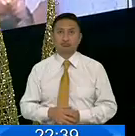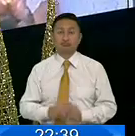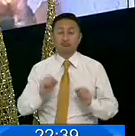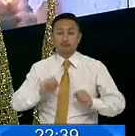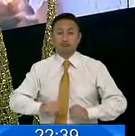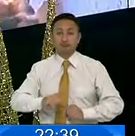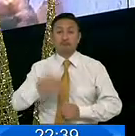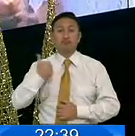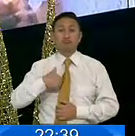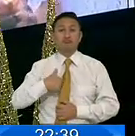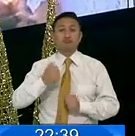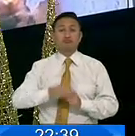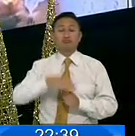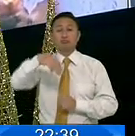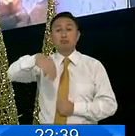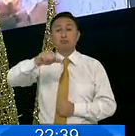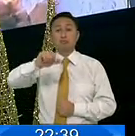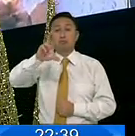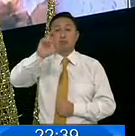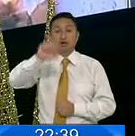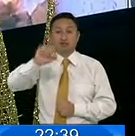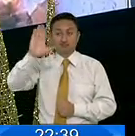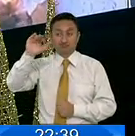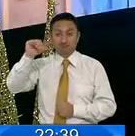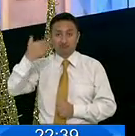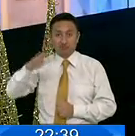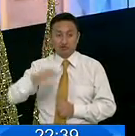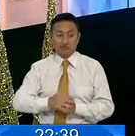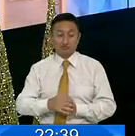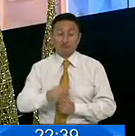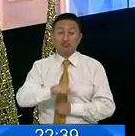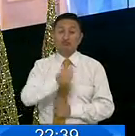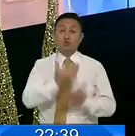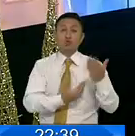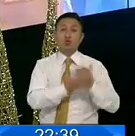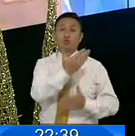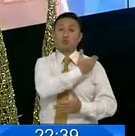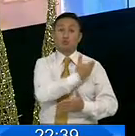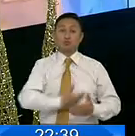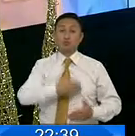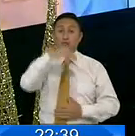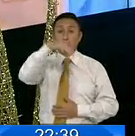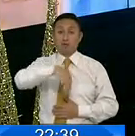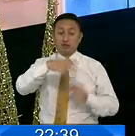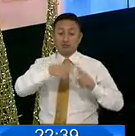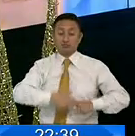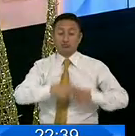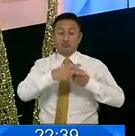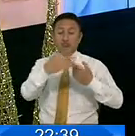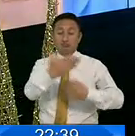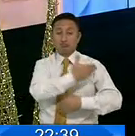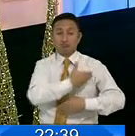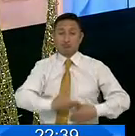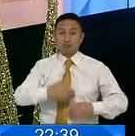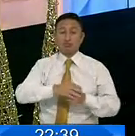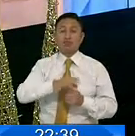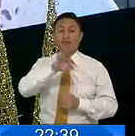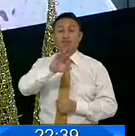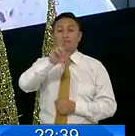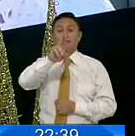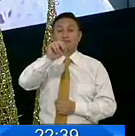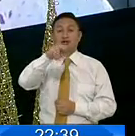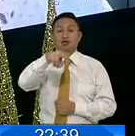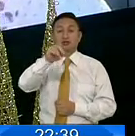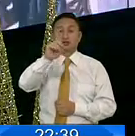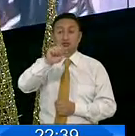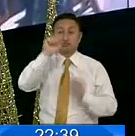Argentina despide a Mauricio Macri para recibir a Alberto Fernández, quien desde este martes asumirá la presidencia, con la urgencia de resolver la